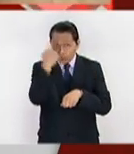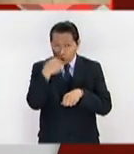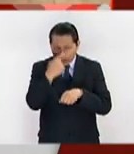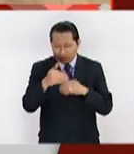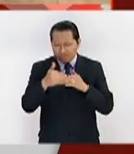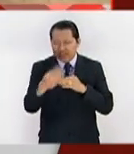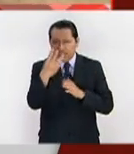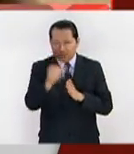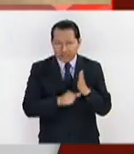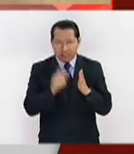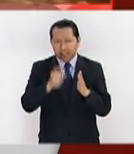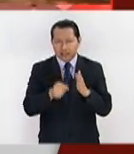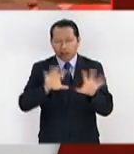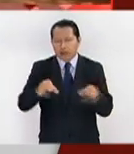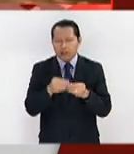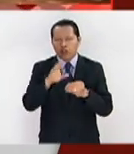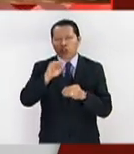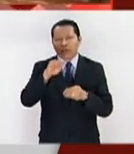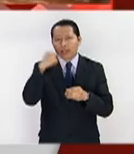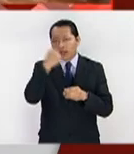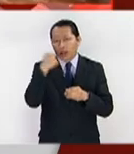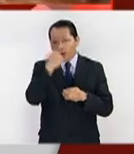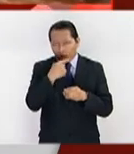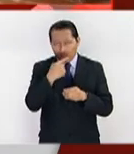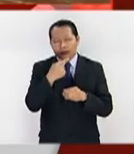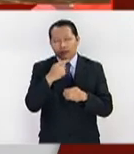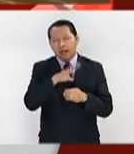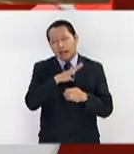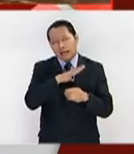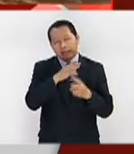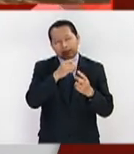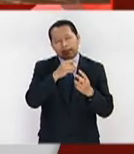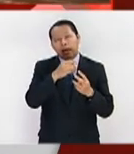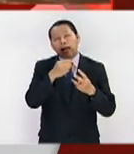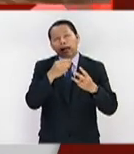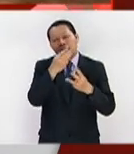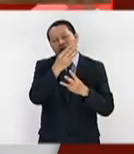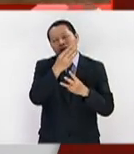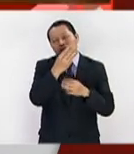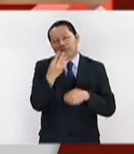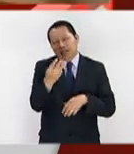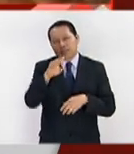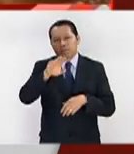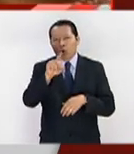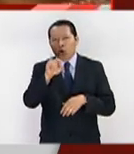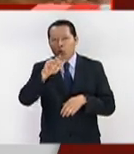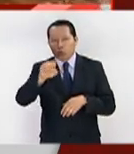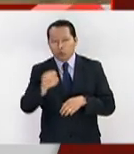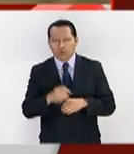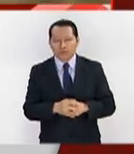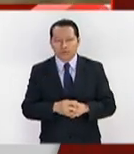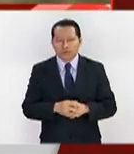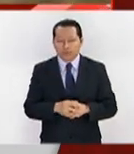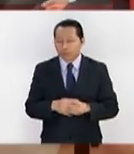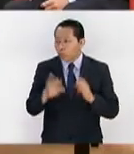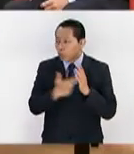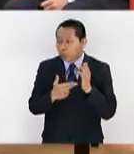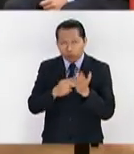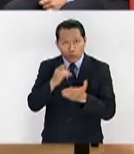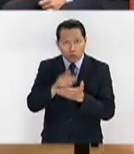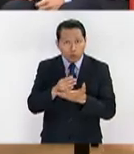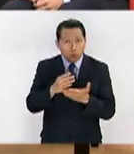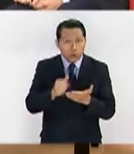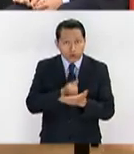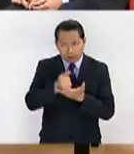nos sumen un total de 90 horas por cada son 3 módulos por cada una. ¿Este curso solo se está ofreciendo en la Ciudad de